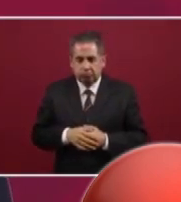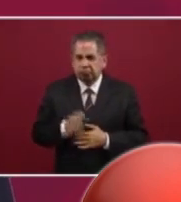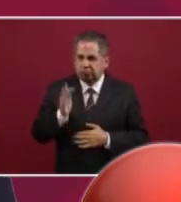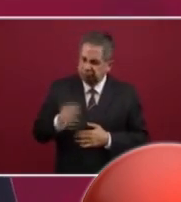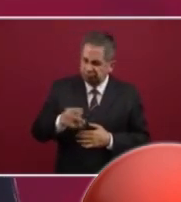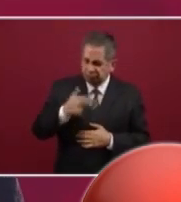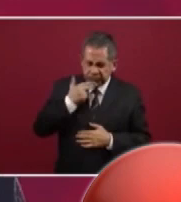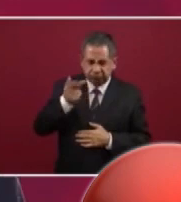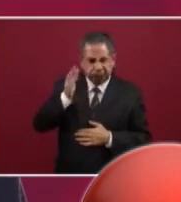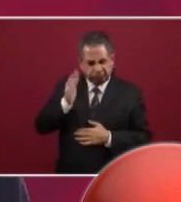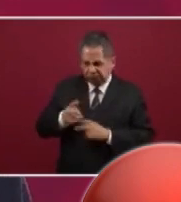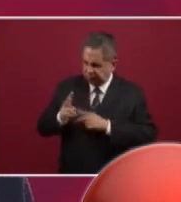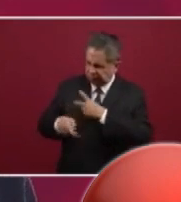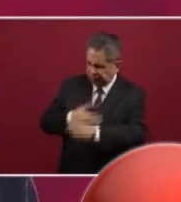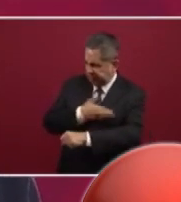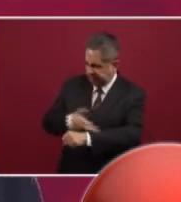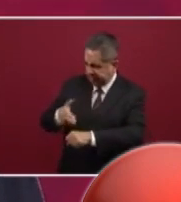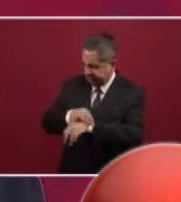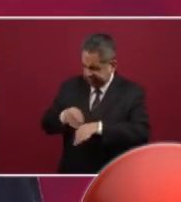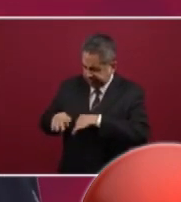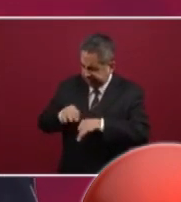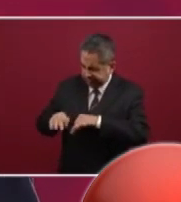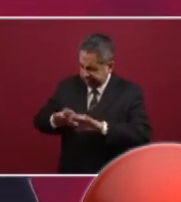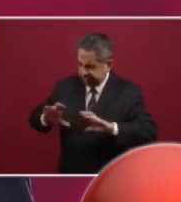desafío, el reto